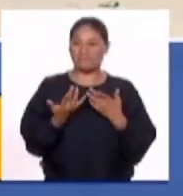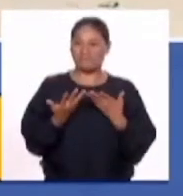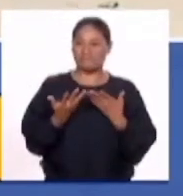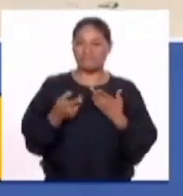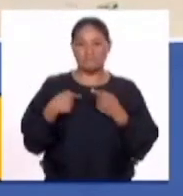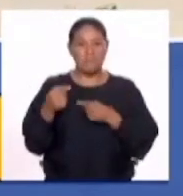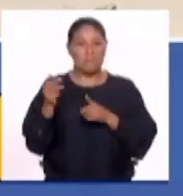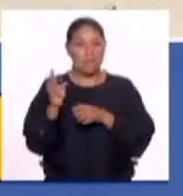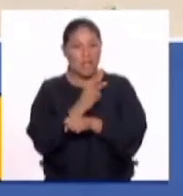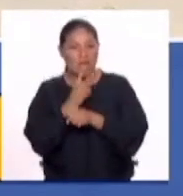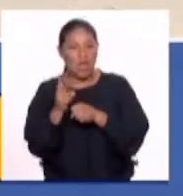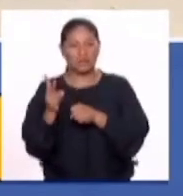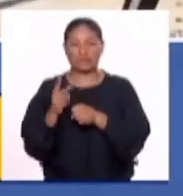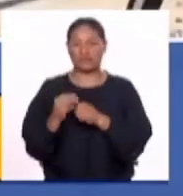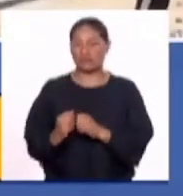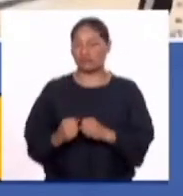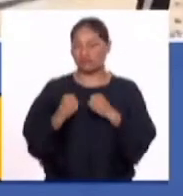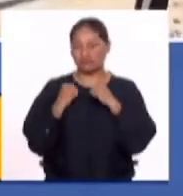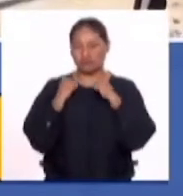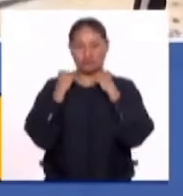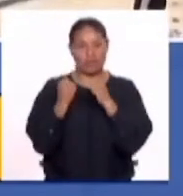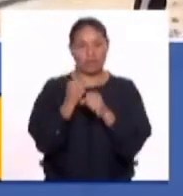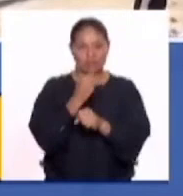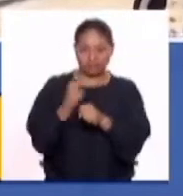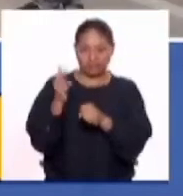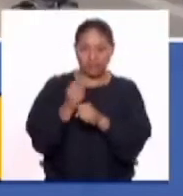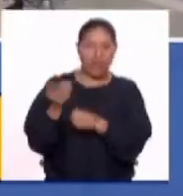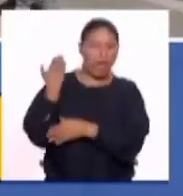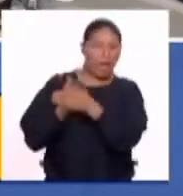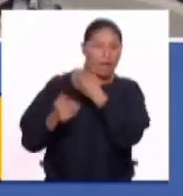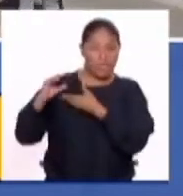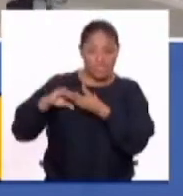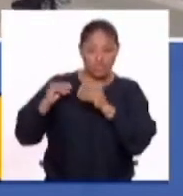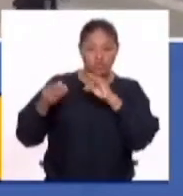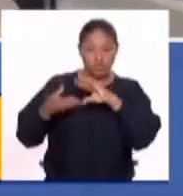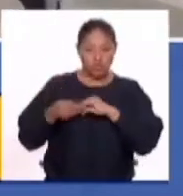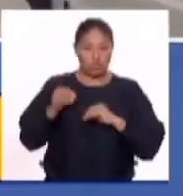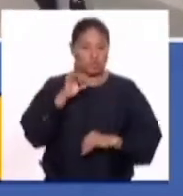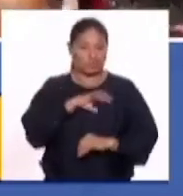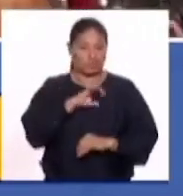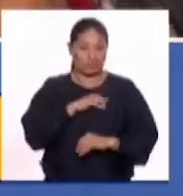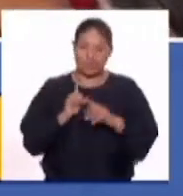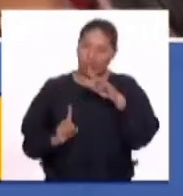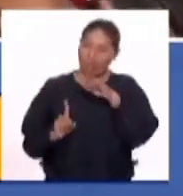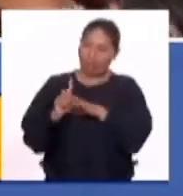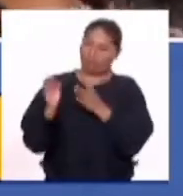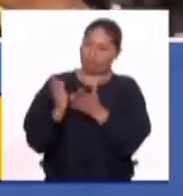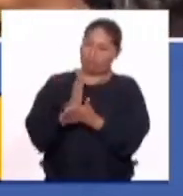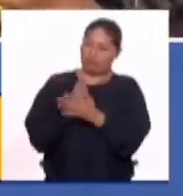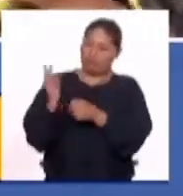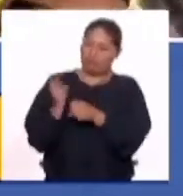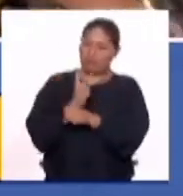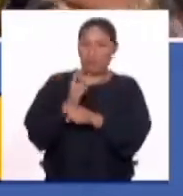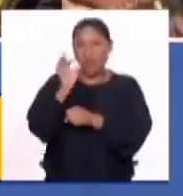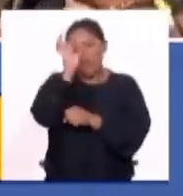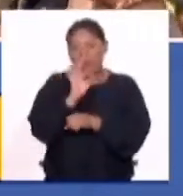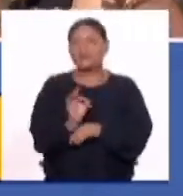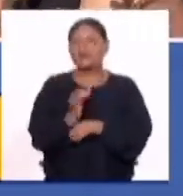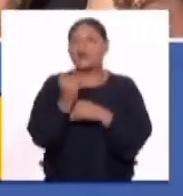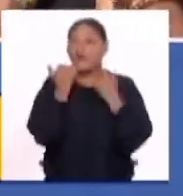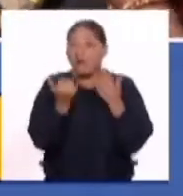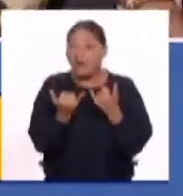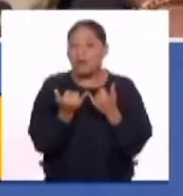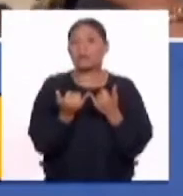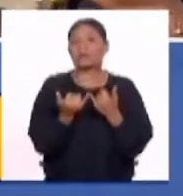sucesos de violencia muy cruentos, nunca antes visto, que finalmente se tradujeron en entregarle